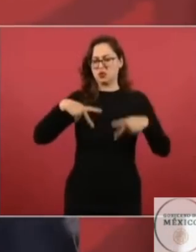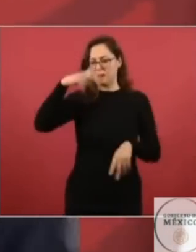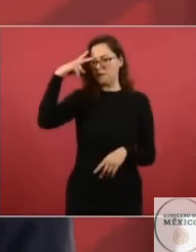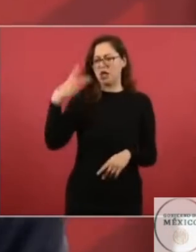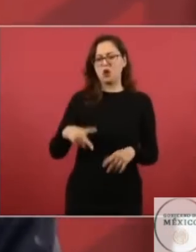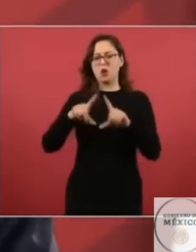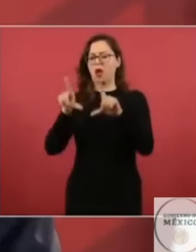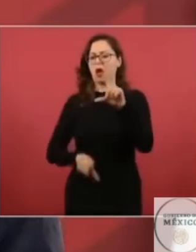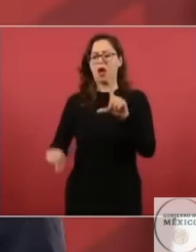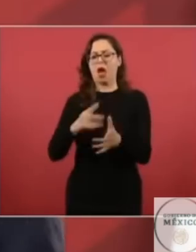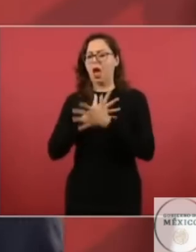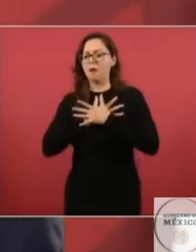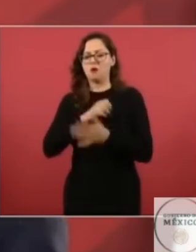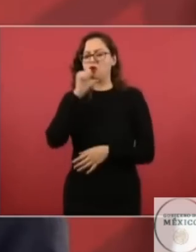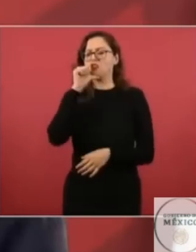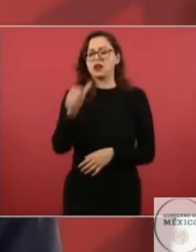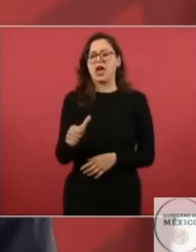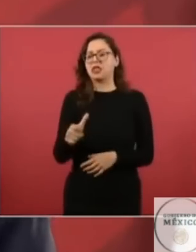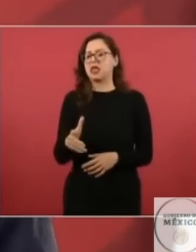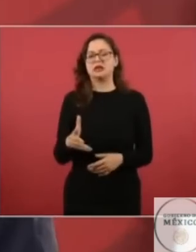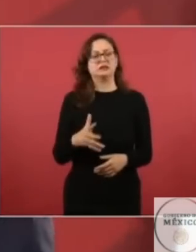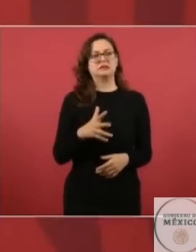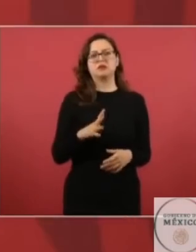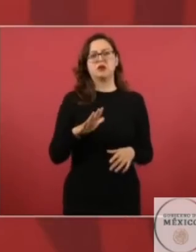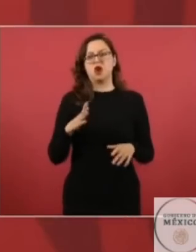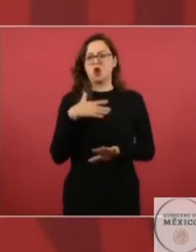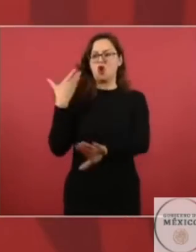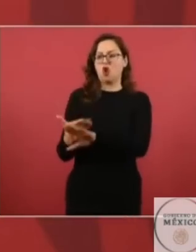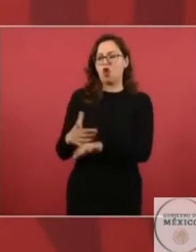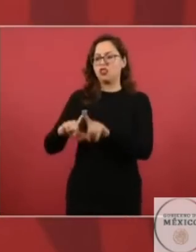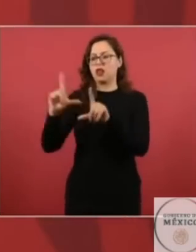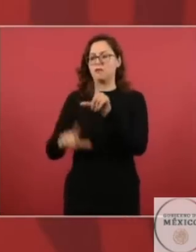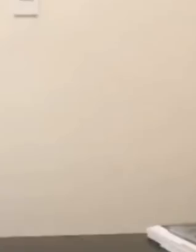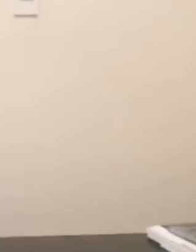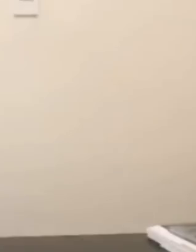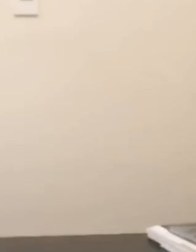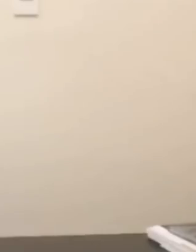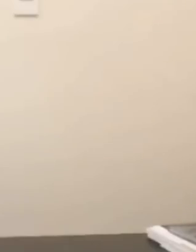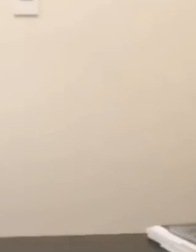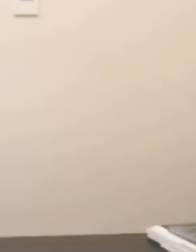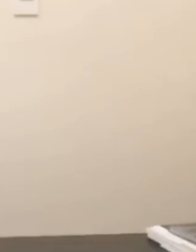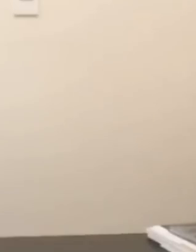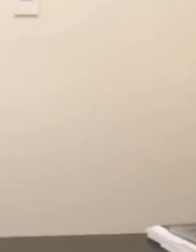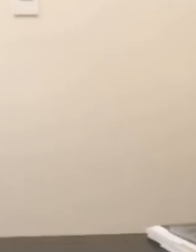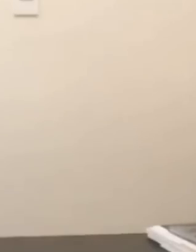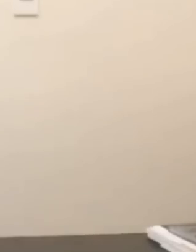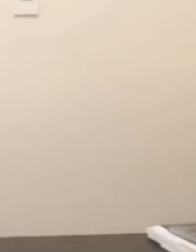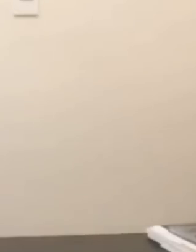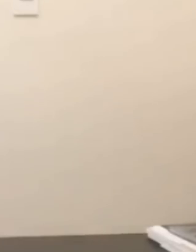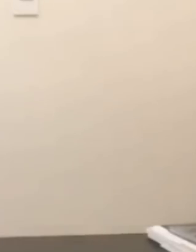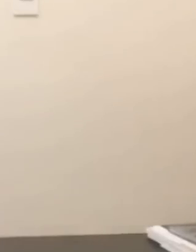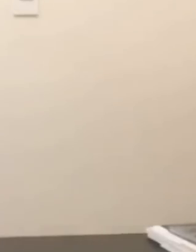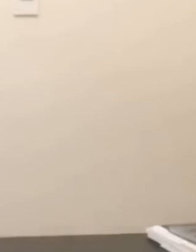vendepatria, que les aplauden en nuestro país. Amigos y amigas, vamos a ir